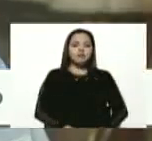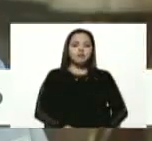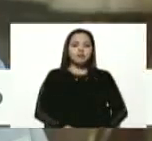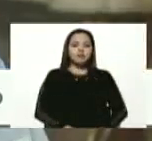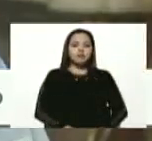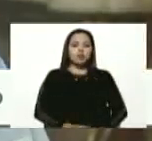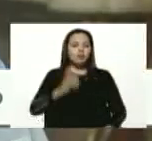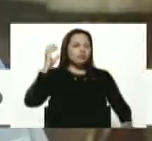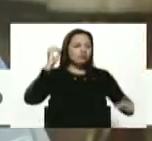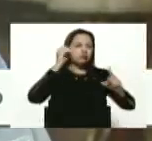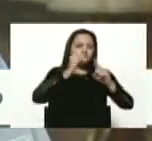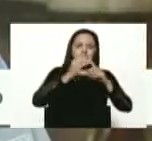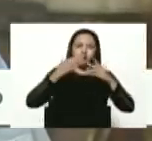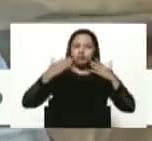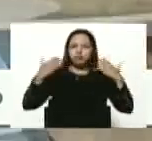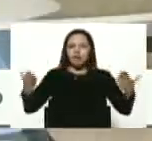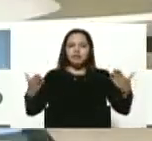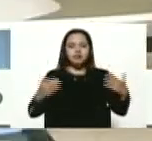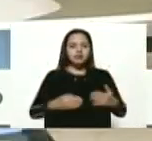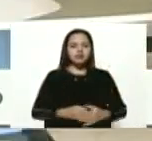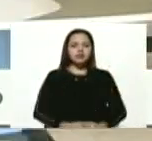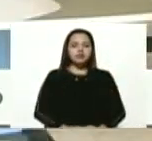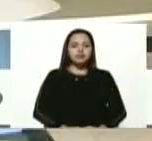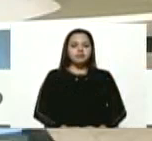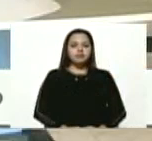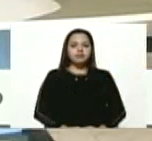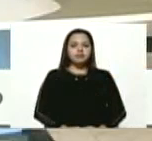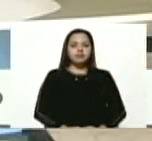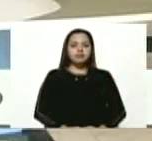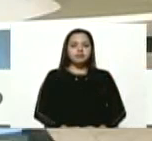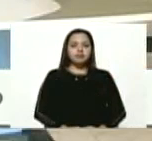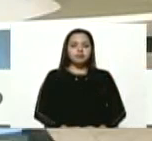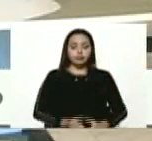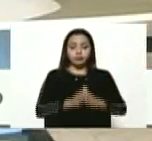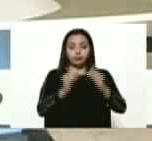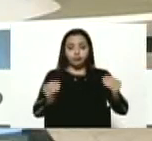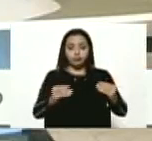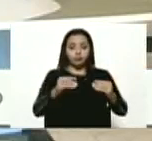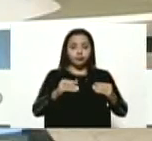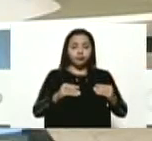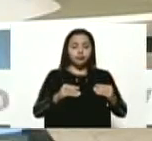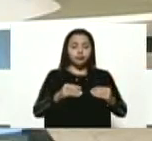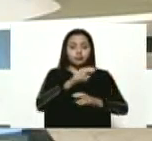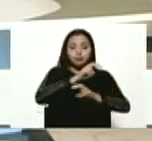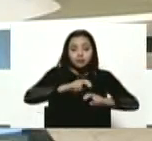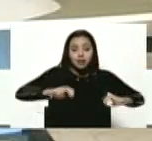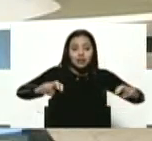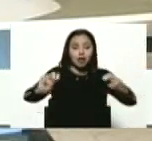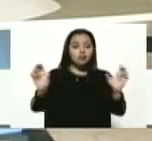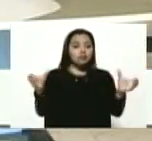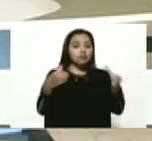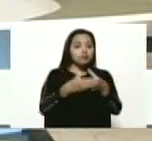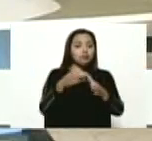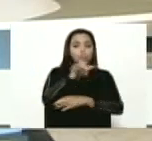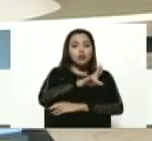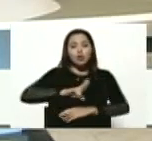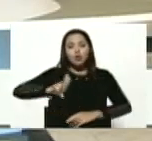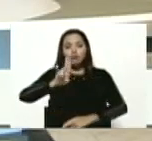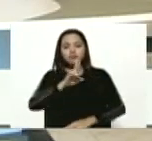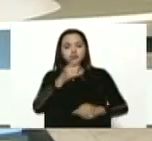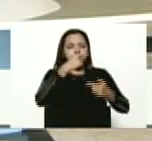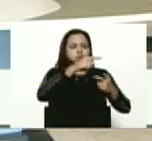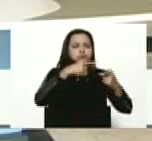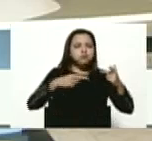gran meta que está por lograr. Tarek, compañero, que es la utilización de las